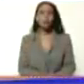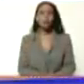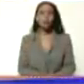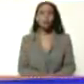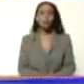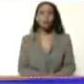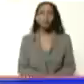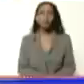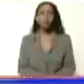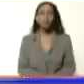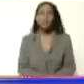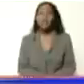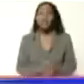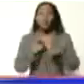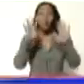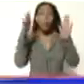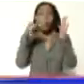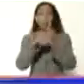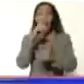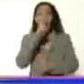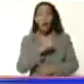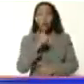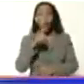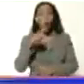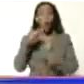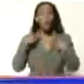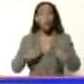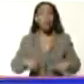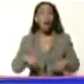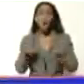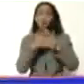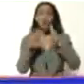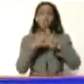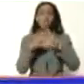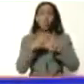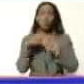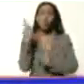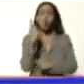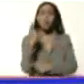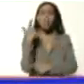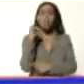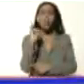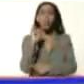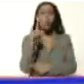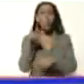Y en 9.000 años la humanidad lo que ha conocido es la existencia de imperios